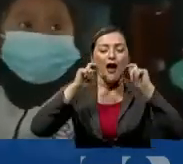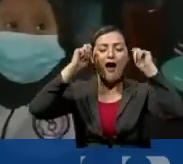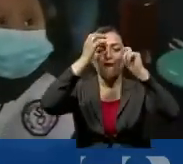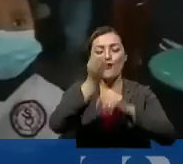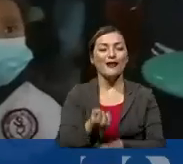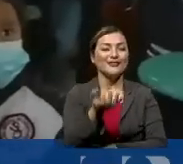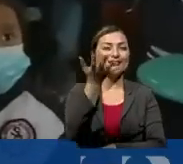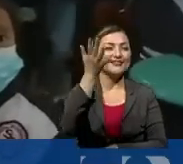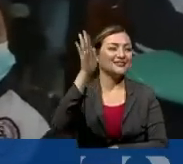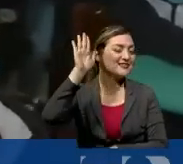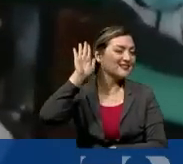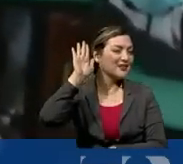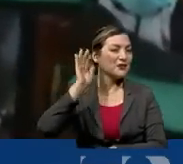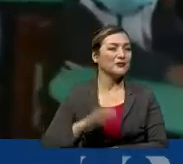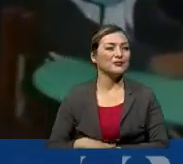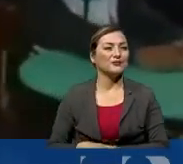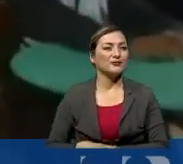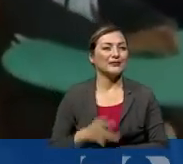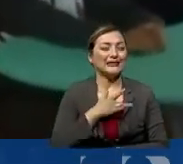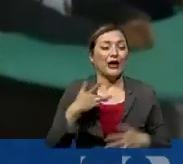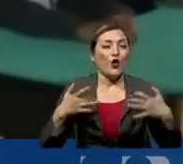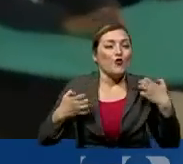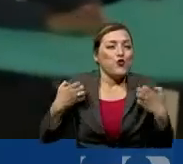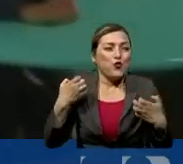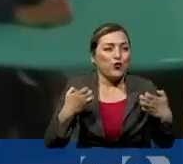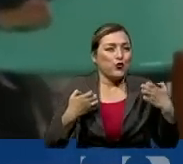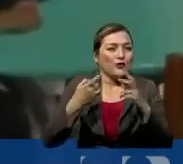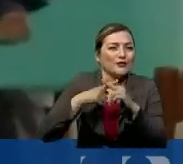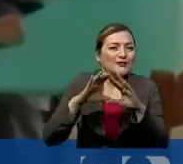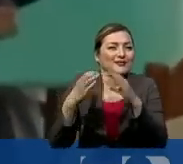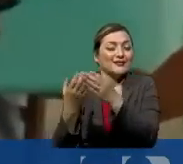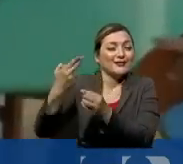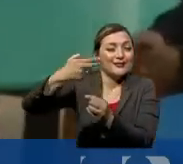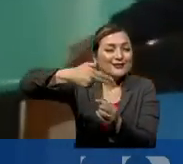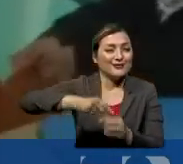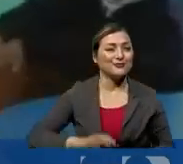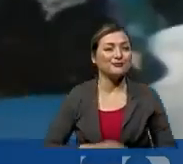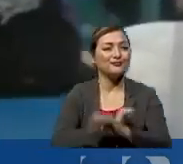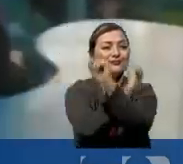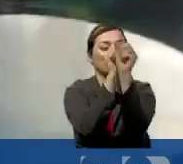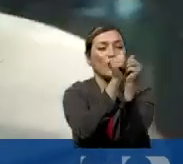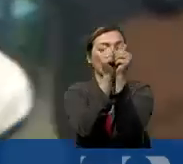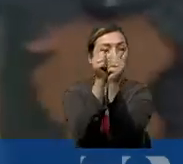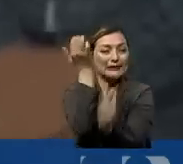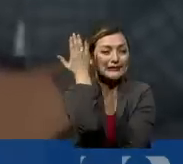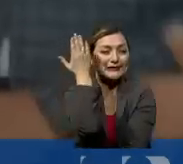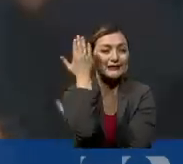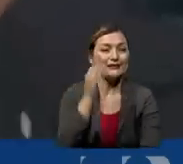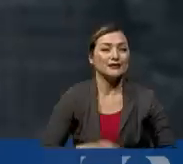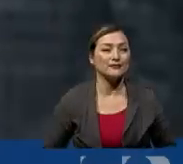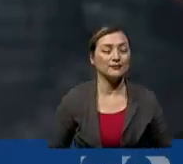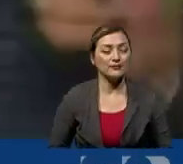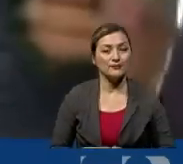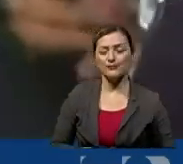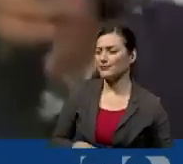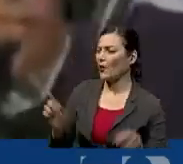Ahí están escuchando a los niños bastante emocionados por este inicio de clases. Esta mañana nos acompaña el alcalde de Quito, Santiago Guarderas, para